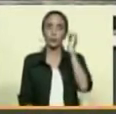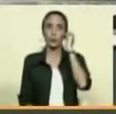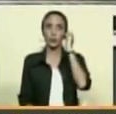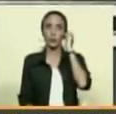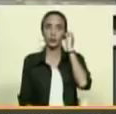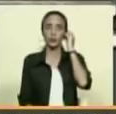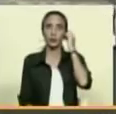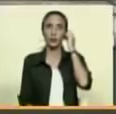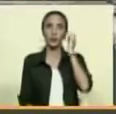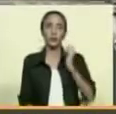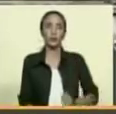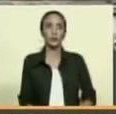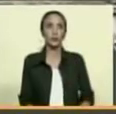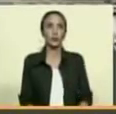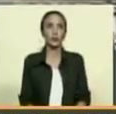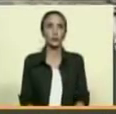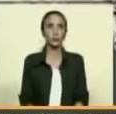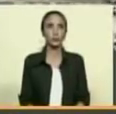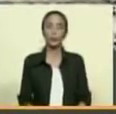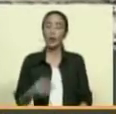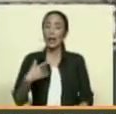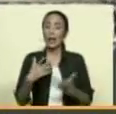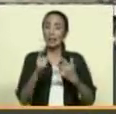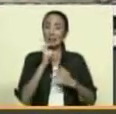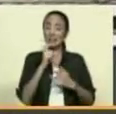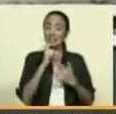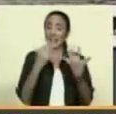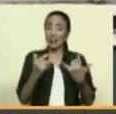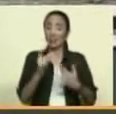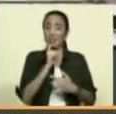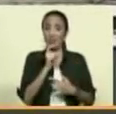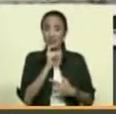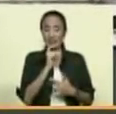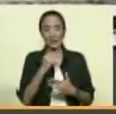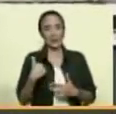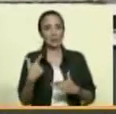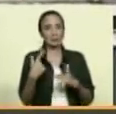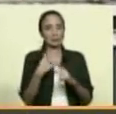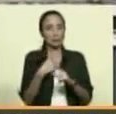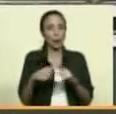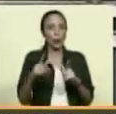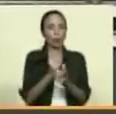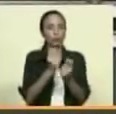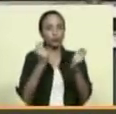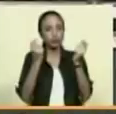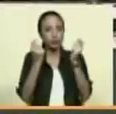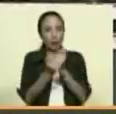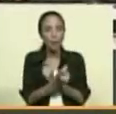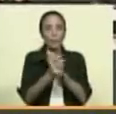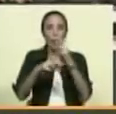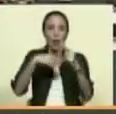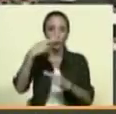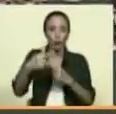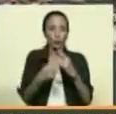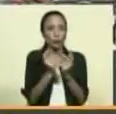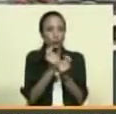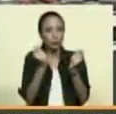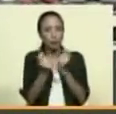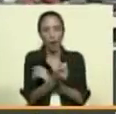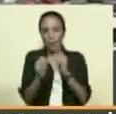un nuevo comienzo, una renovación profunda de la revolución